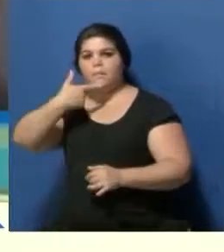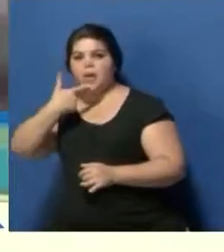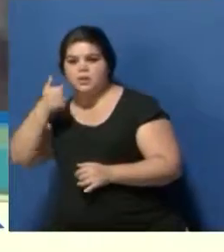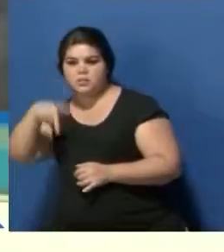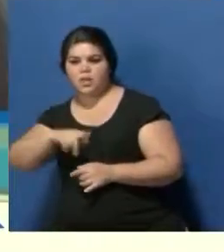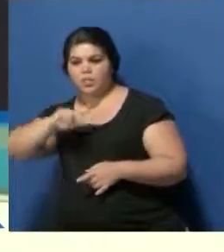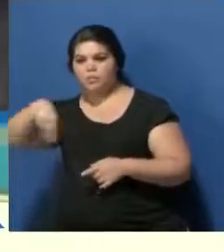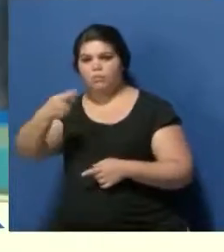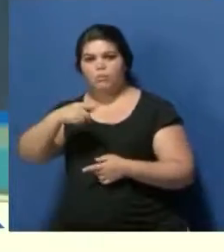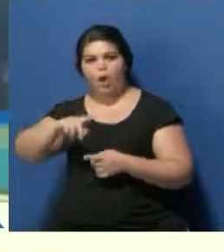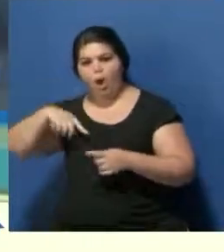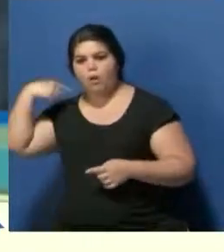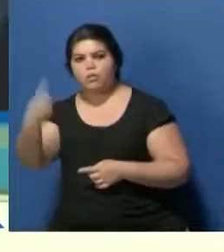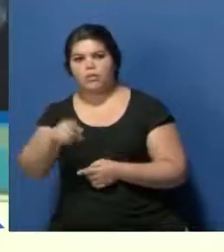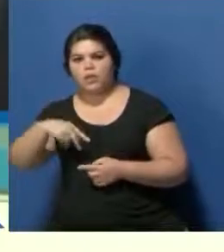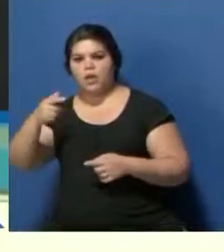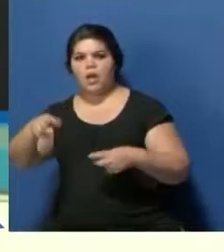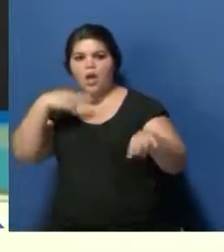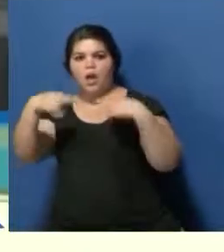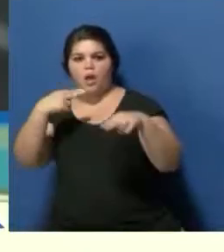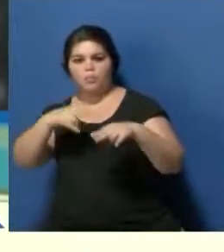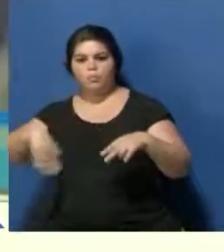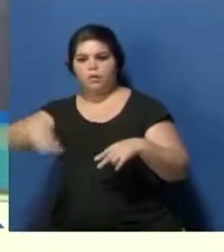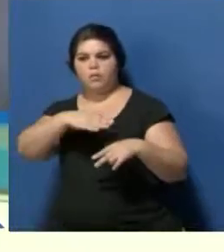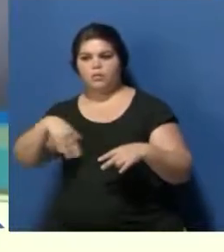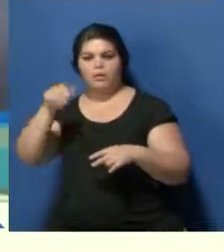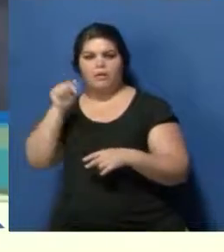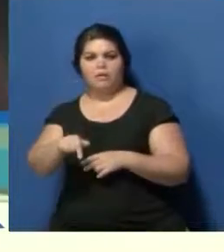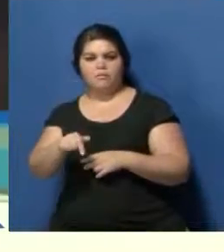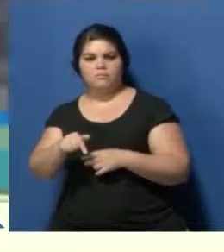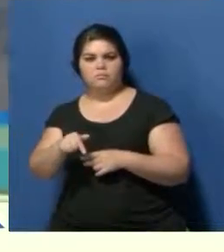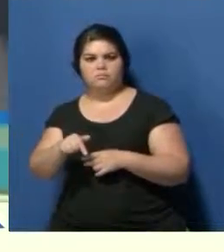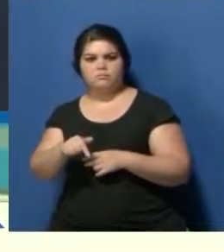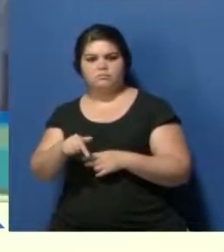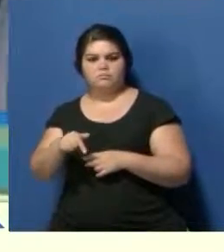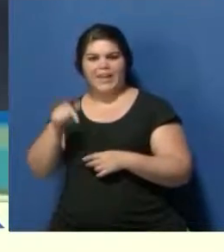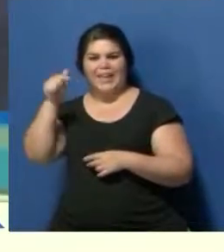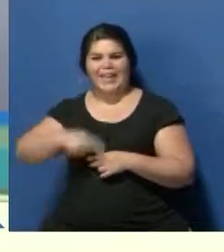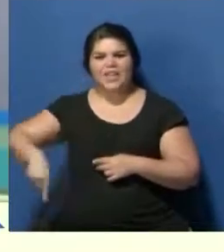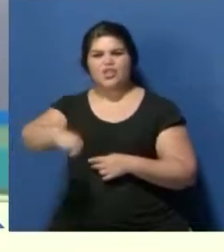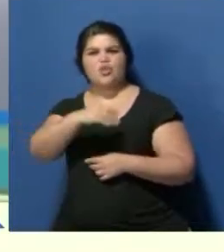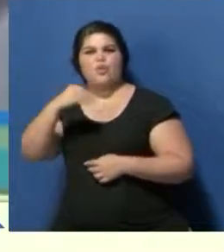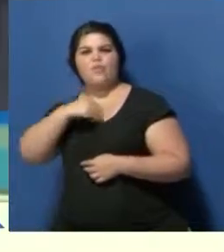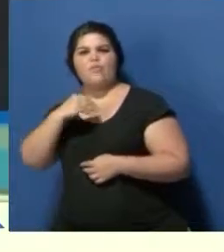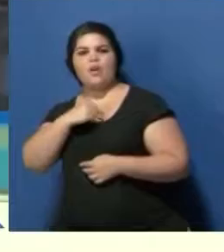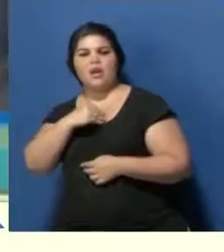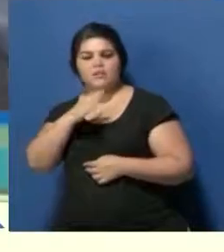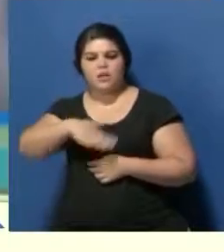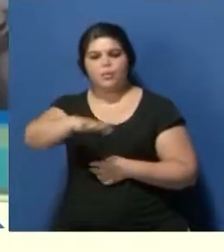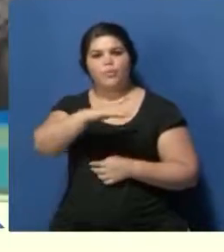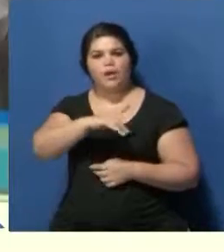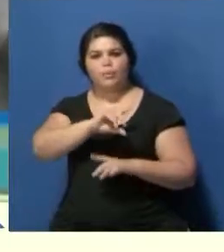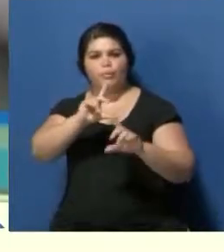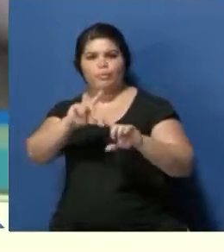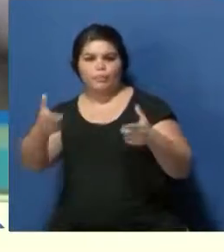todos vimos la cena o el almuerzo con sushi. Los que menos creen en las instituciones son, con las excepciones